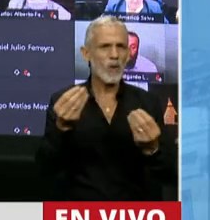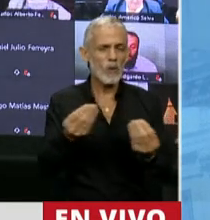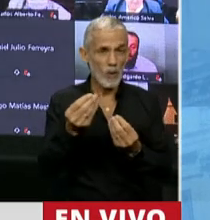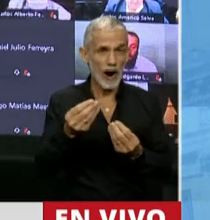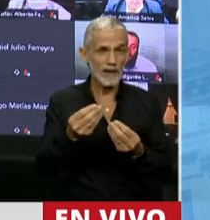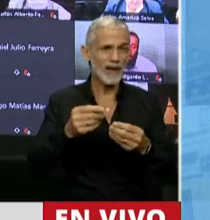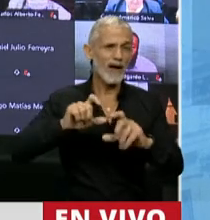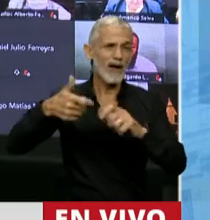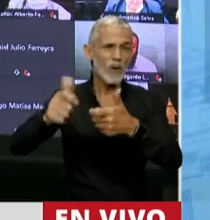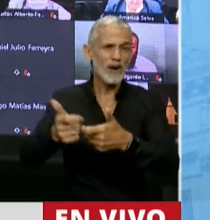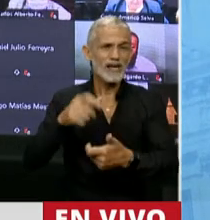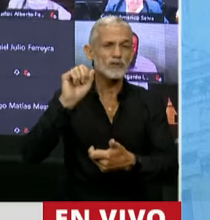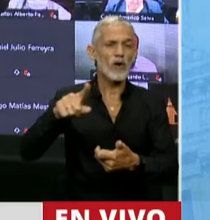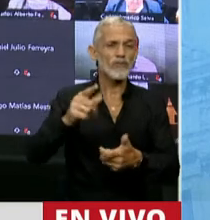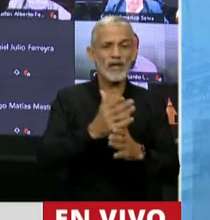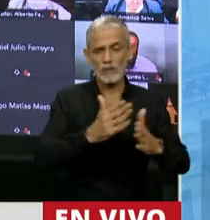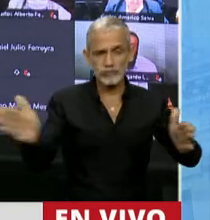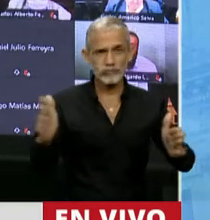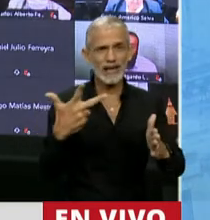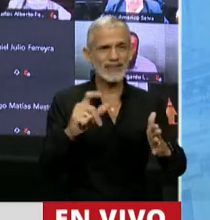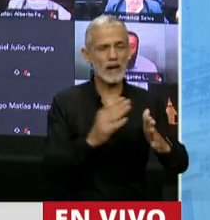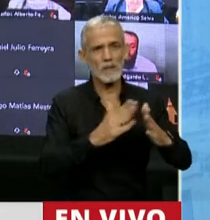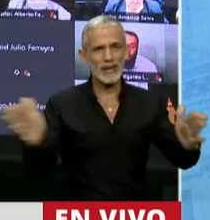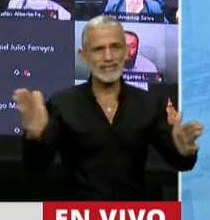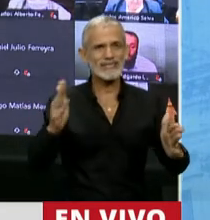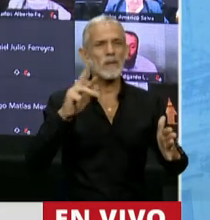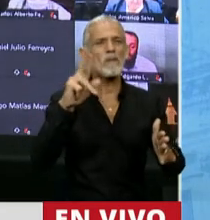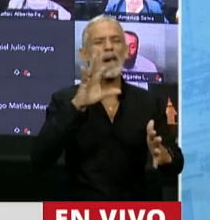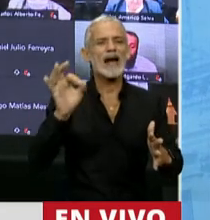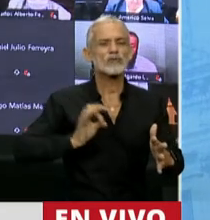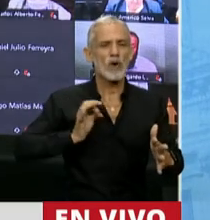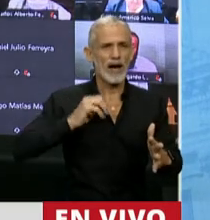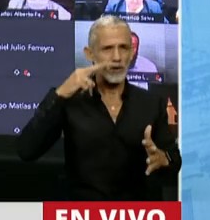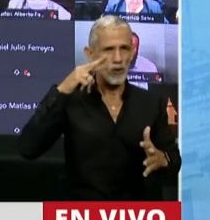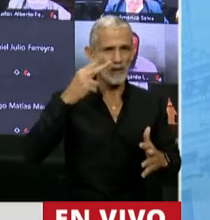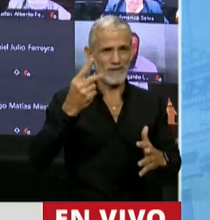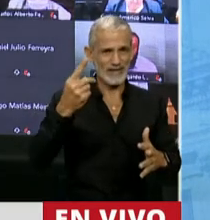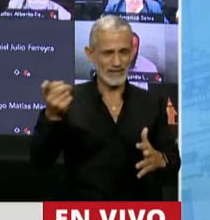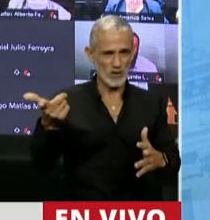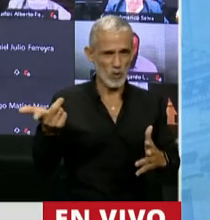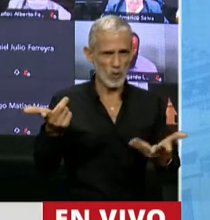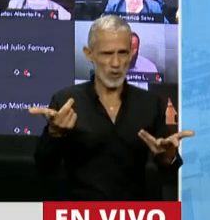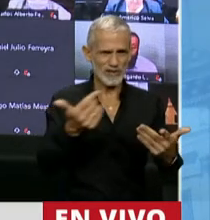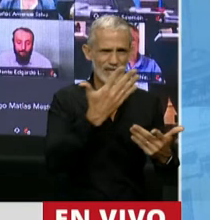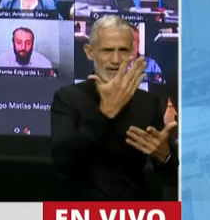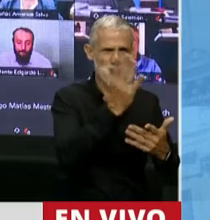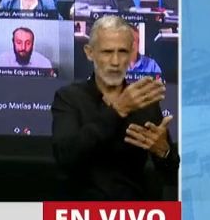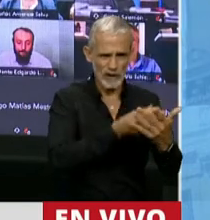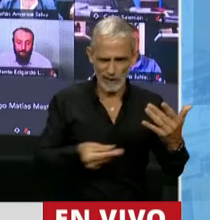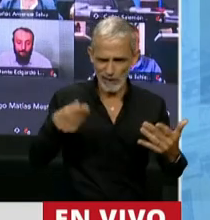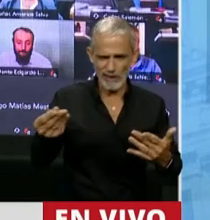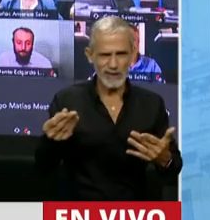resulte de la movilidad jubilatoria que se establezca en el mes de marzo del 2021. Entonces, sinceramente, creo